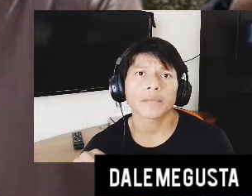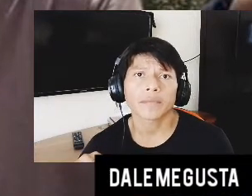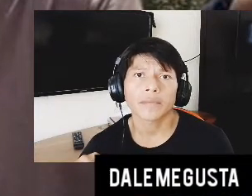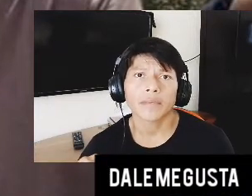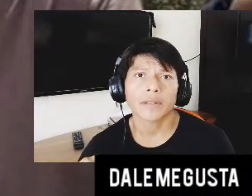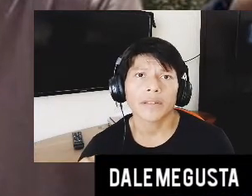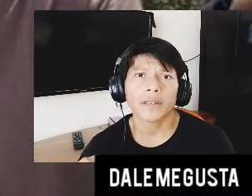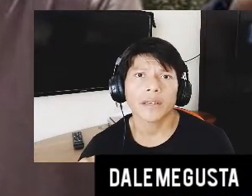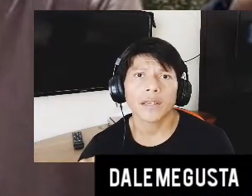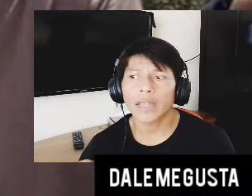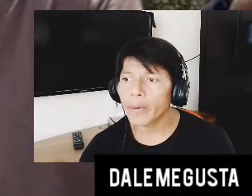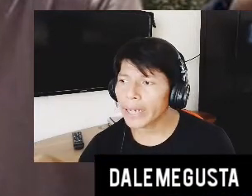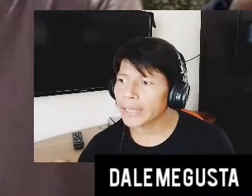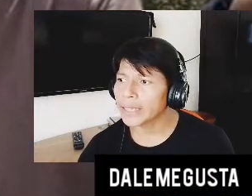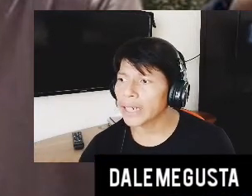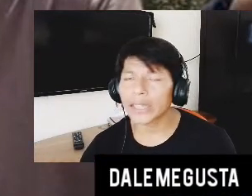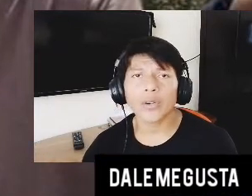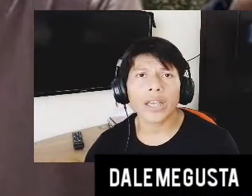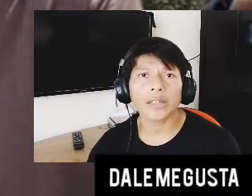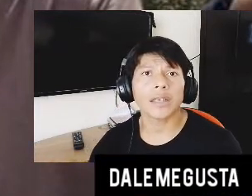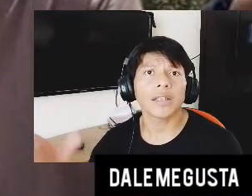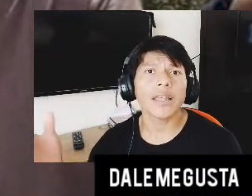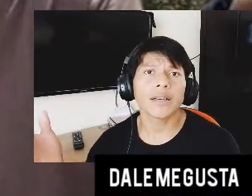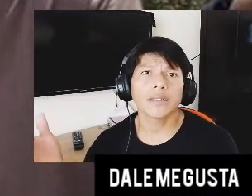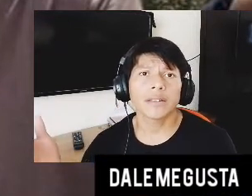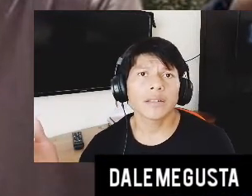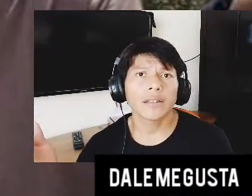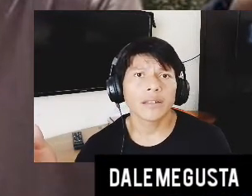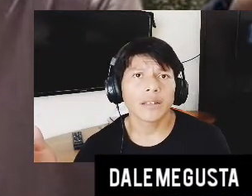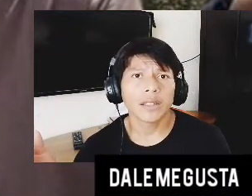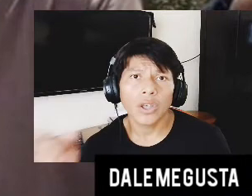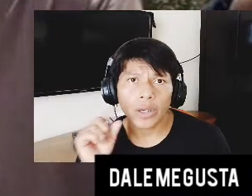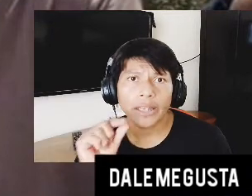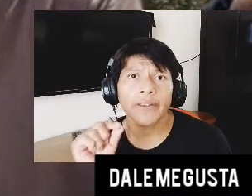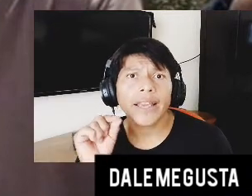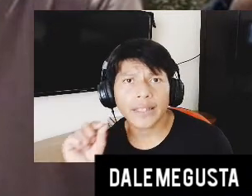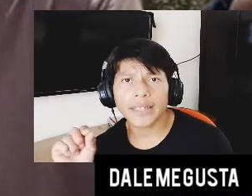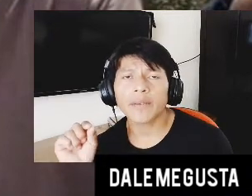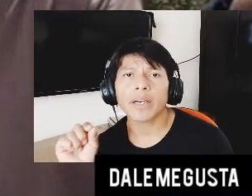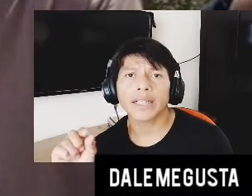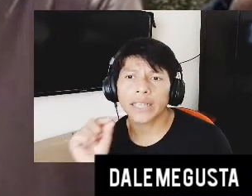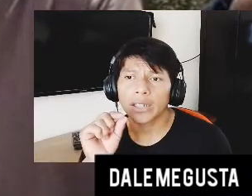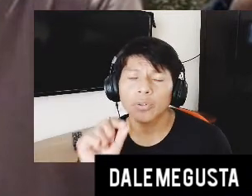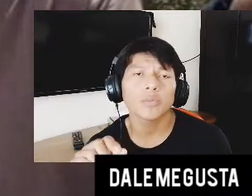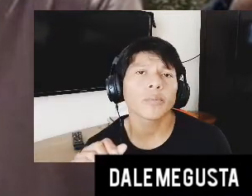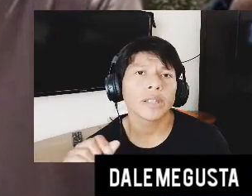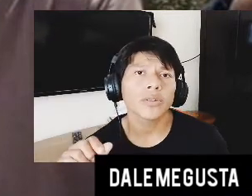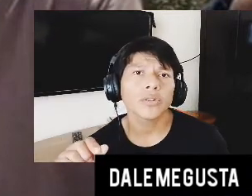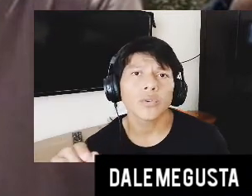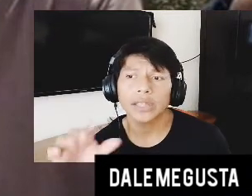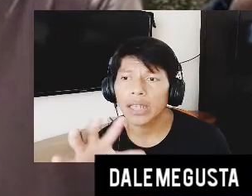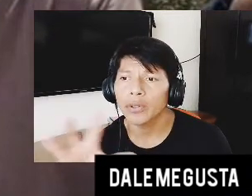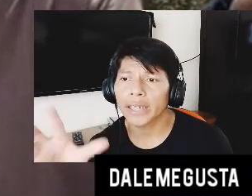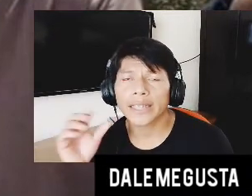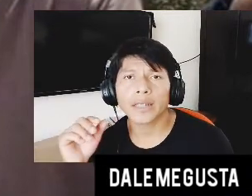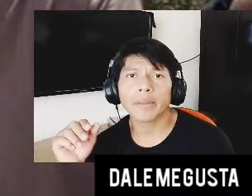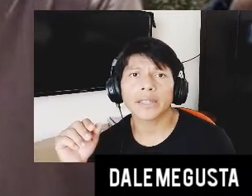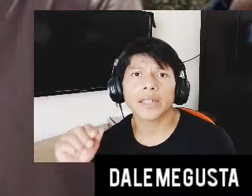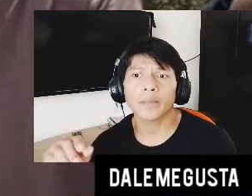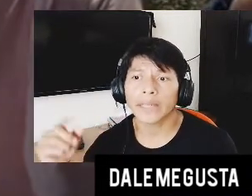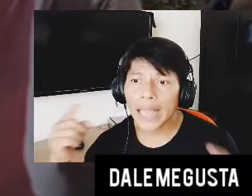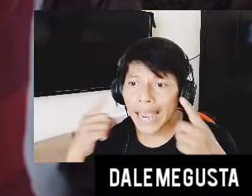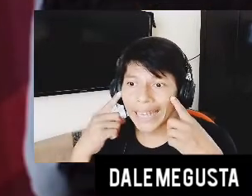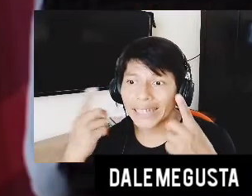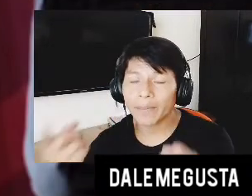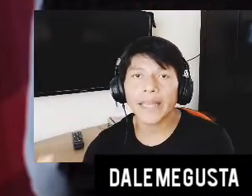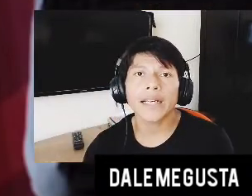Él es parejo. Samuel García, ¿qué es lo que hace? Nada. Y lo que debería hacer Samuel García en estos momentos, con esta ayuda que hace el